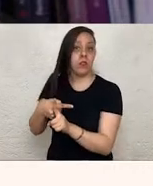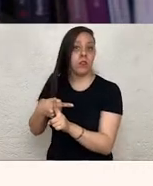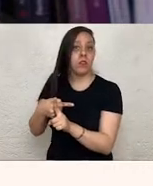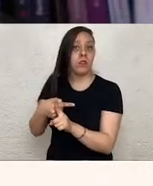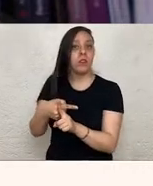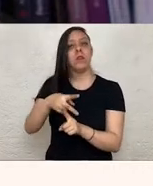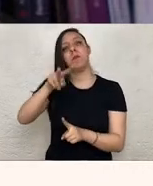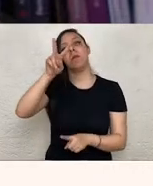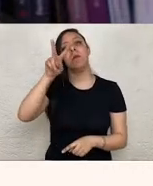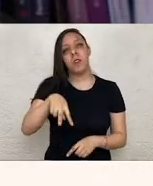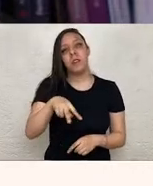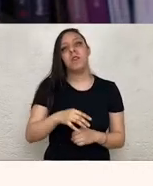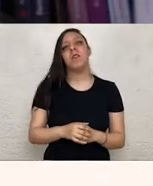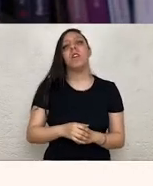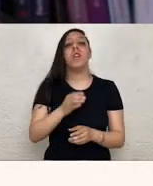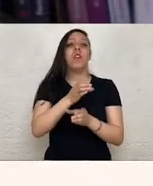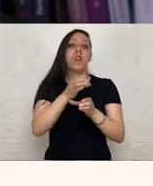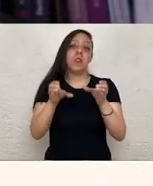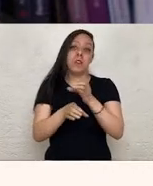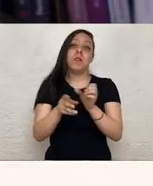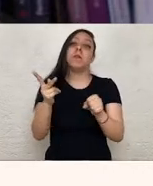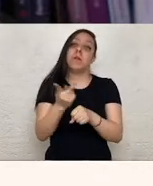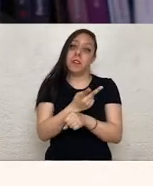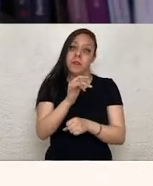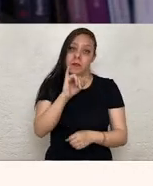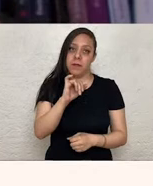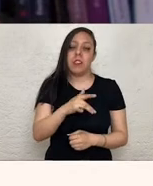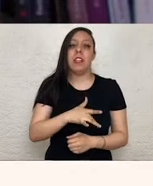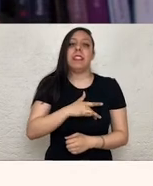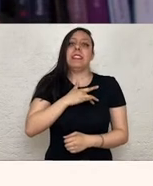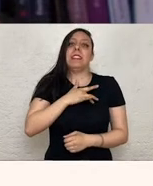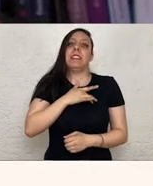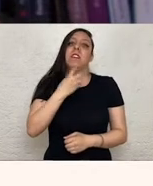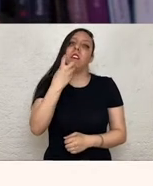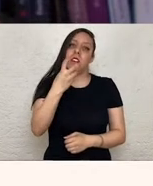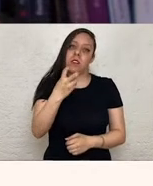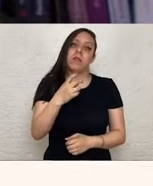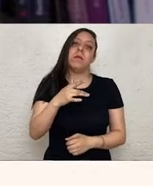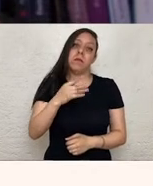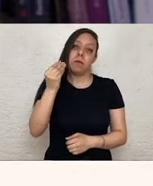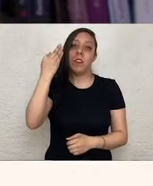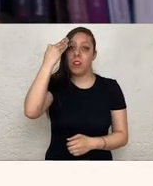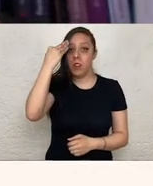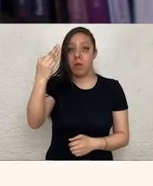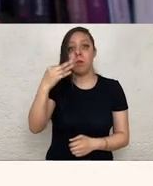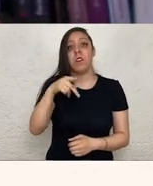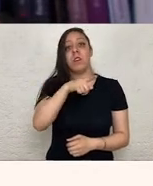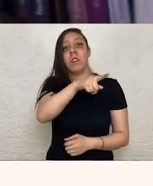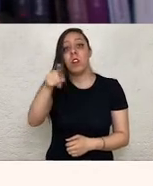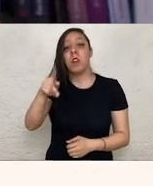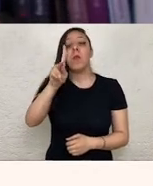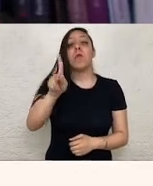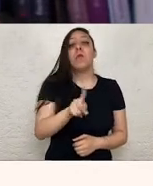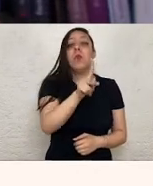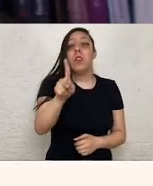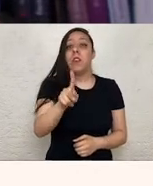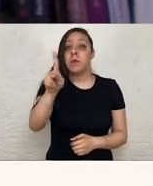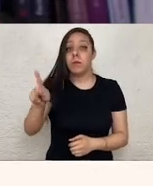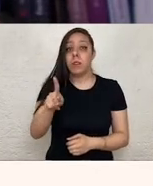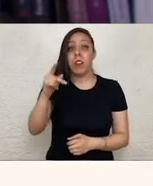que estaba pasando ahí y el sentido que se le daba en ese momento por los propios